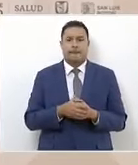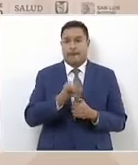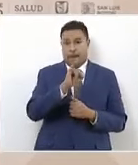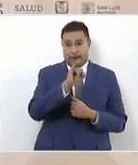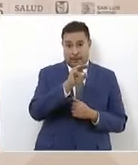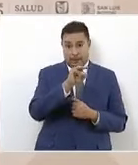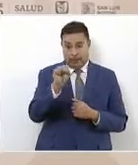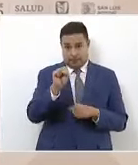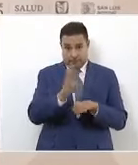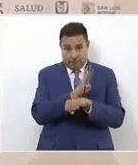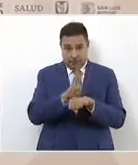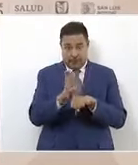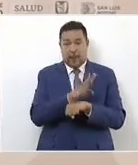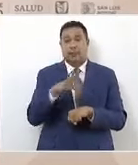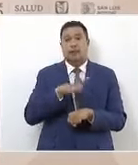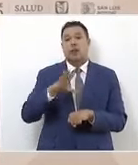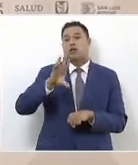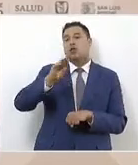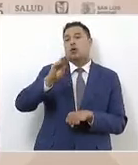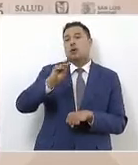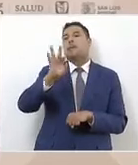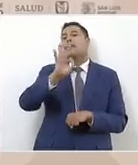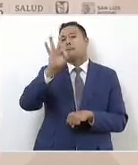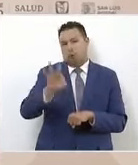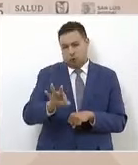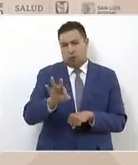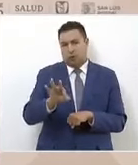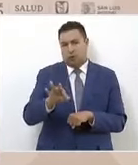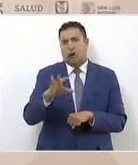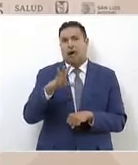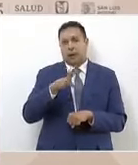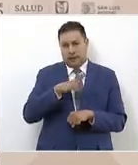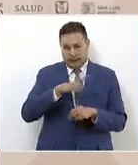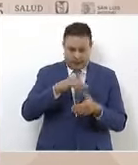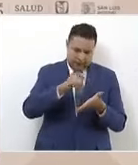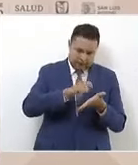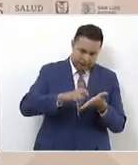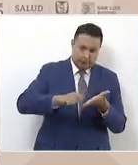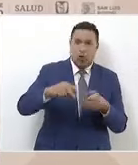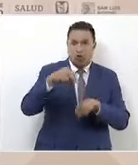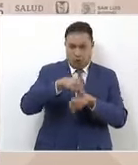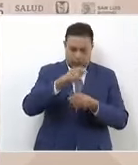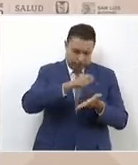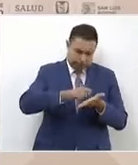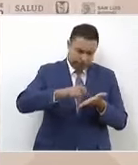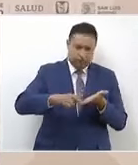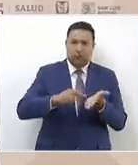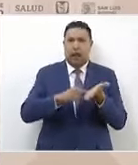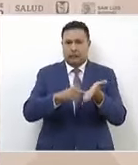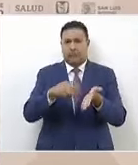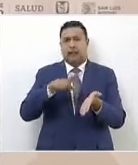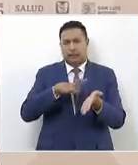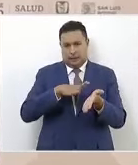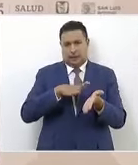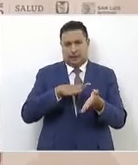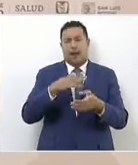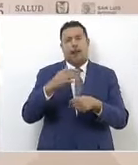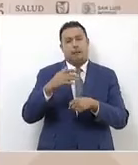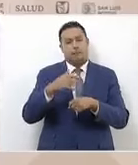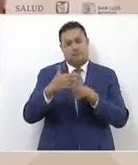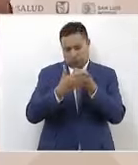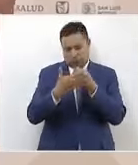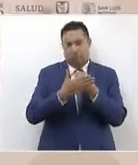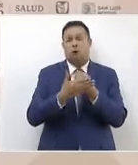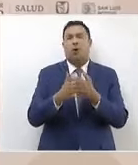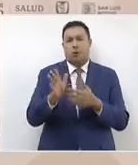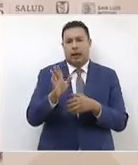IMSS Bienestar con más de 90% de recetas surtidas. Y vamos a llegar al 100%. Eso